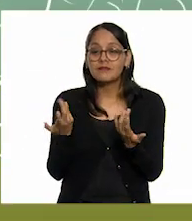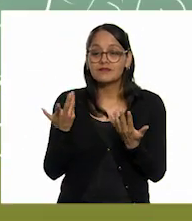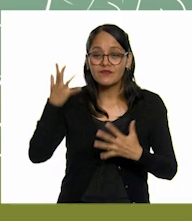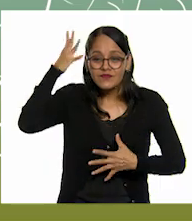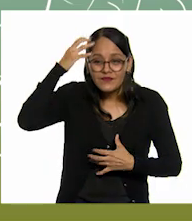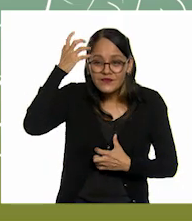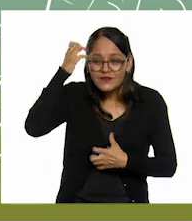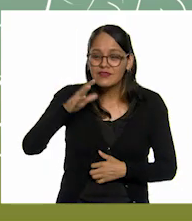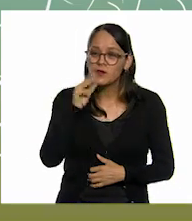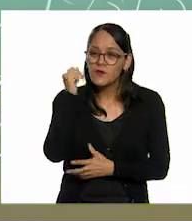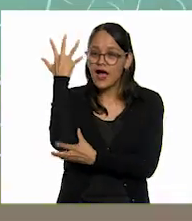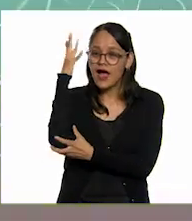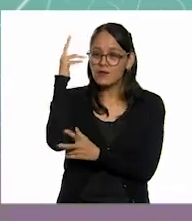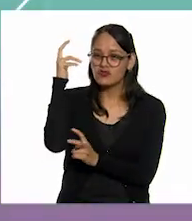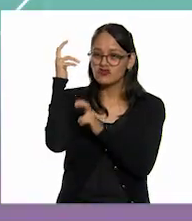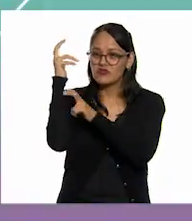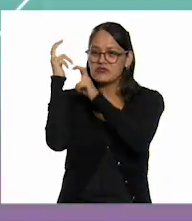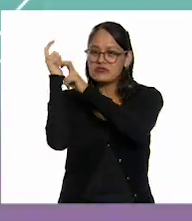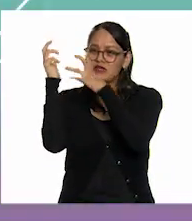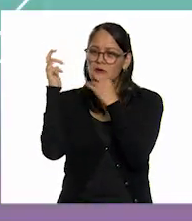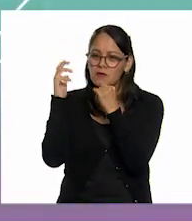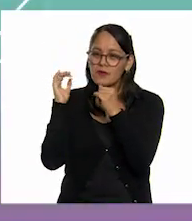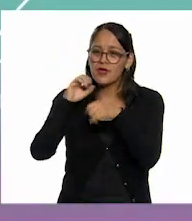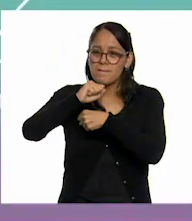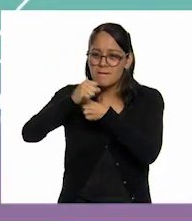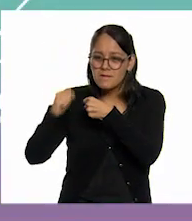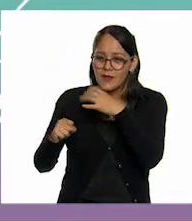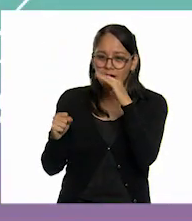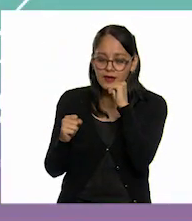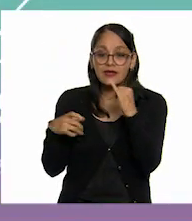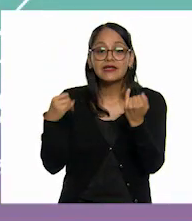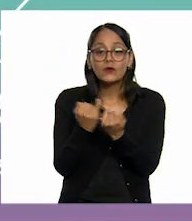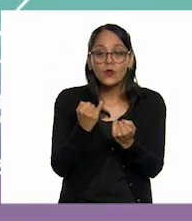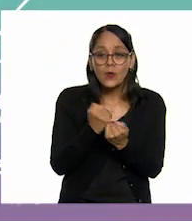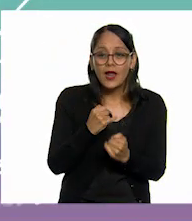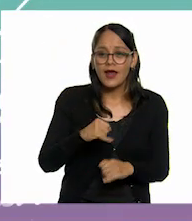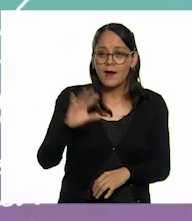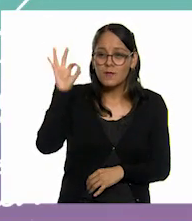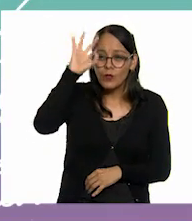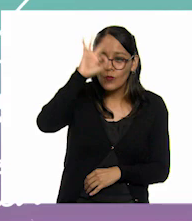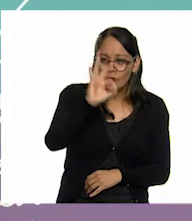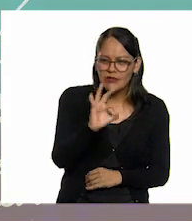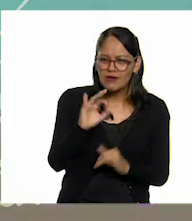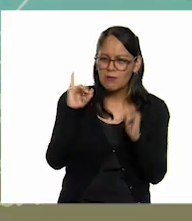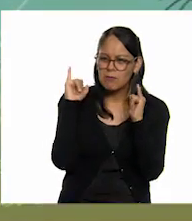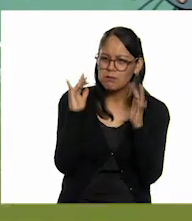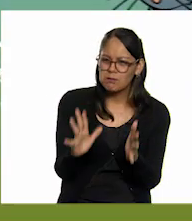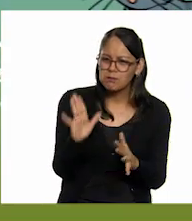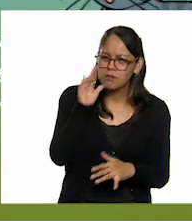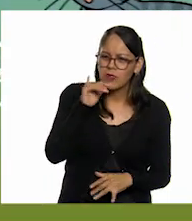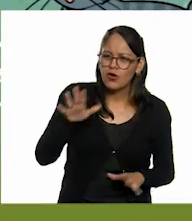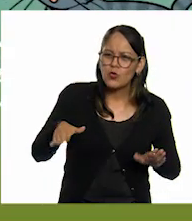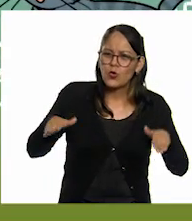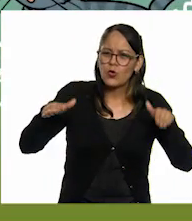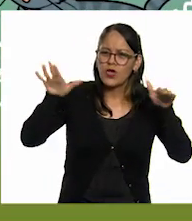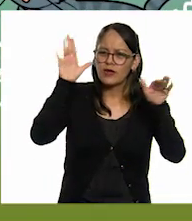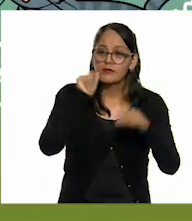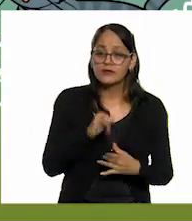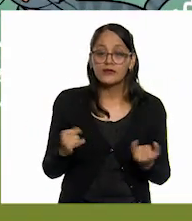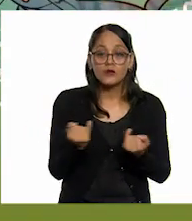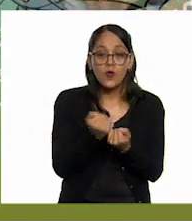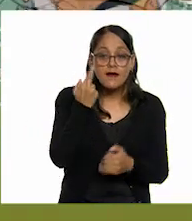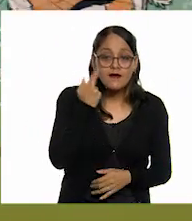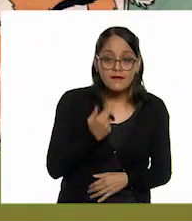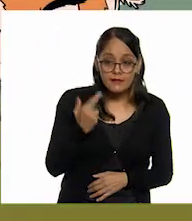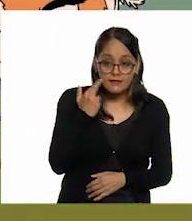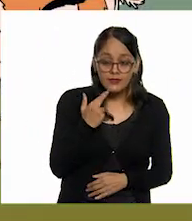comer plátanos. Las moscas eran tan pesadas que no podían volar. El gato no perseguía a los